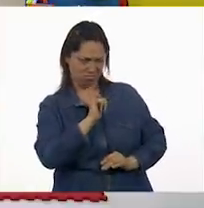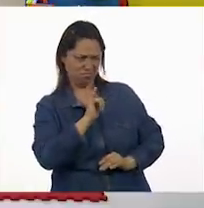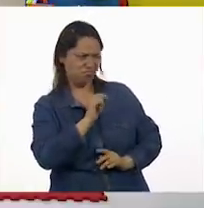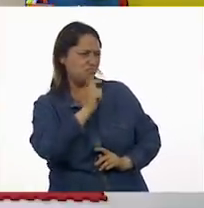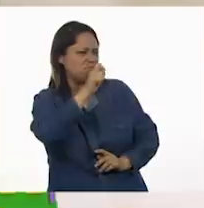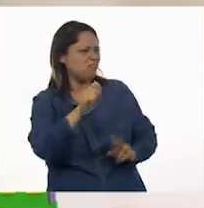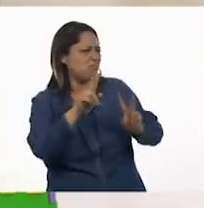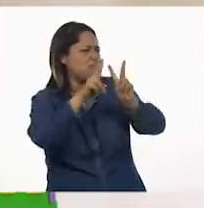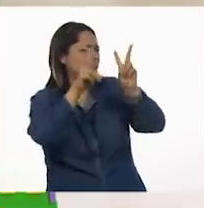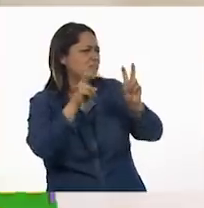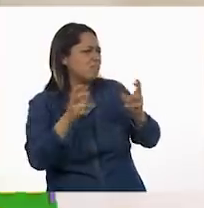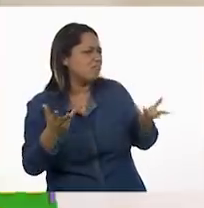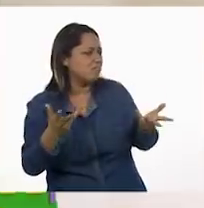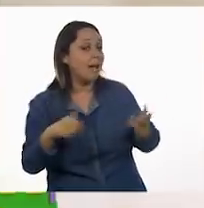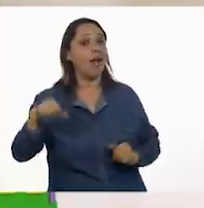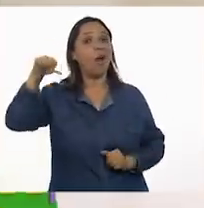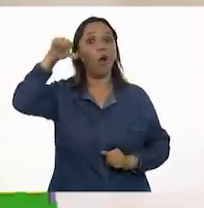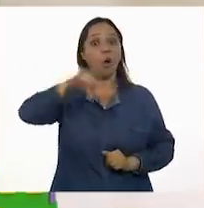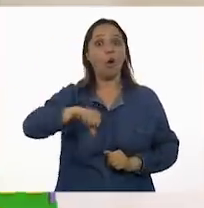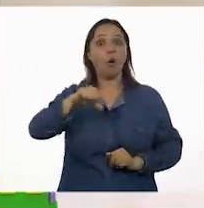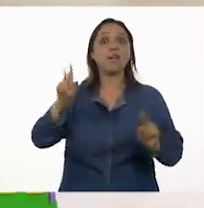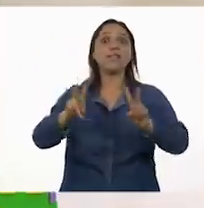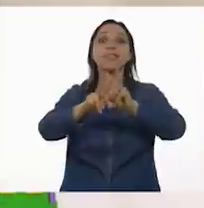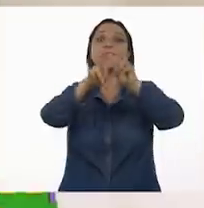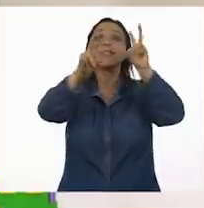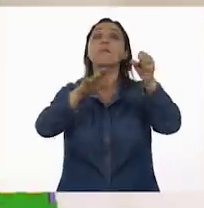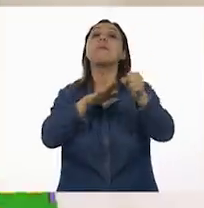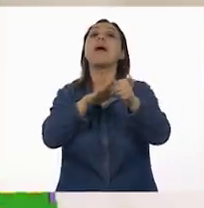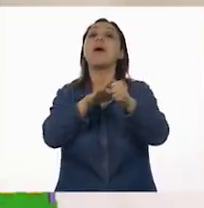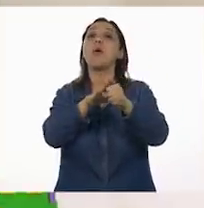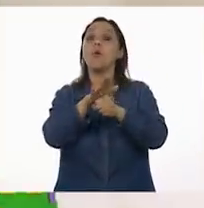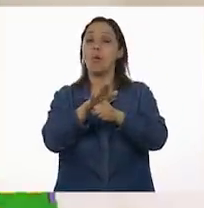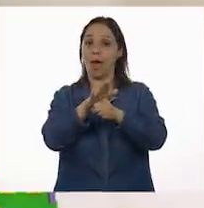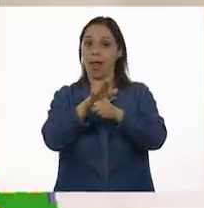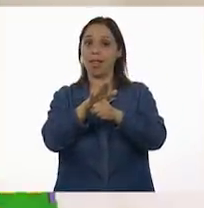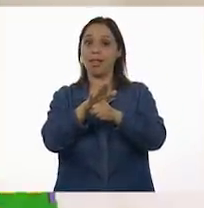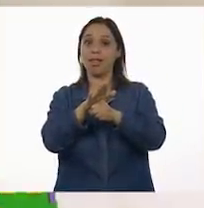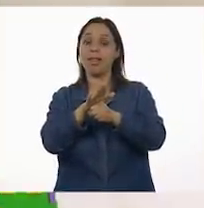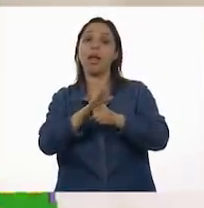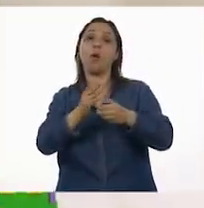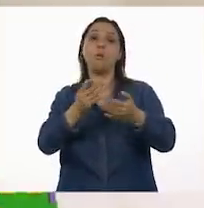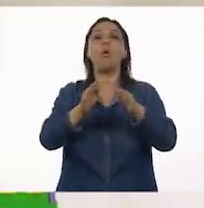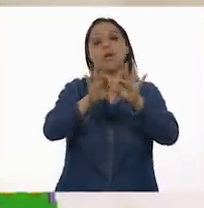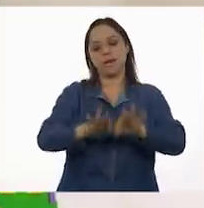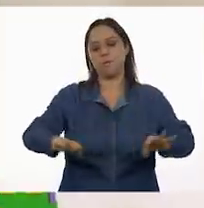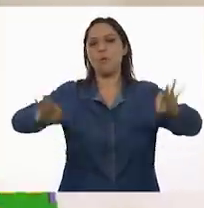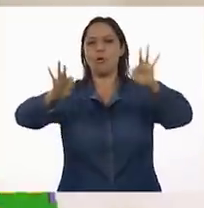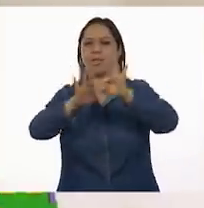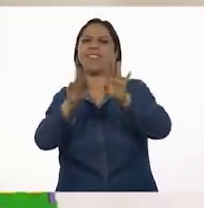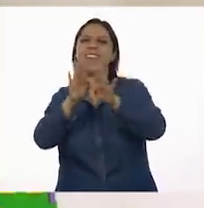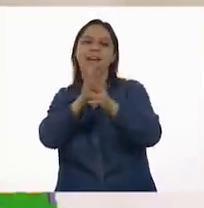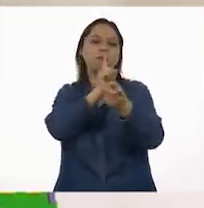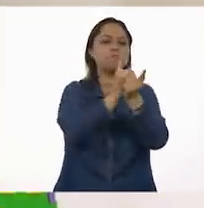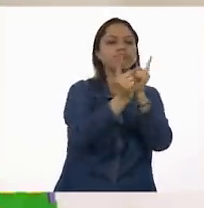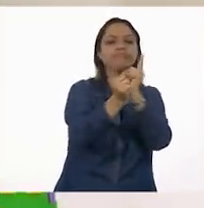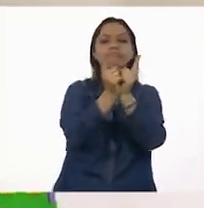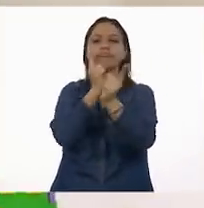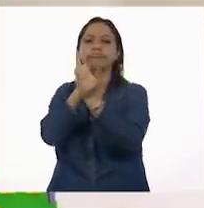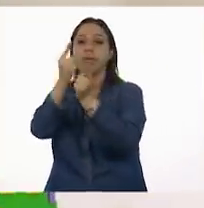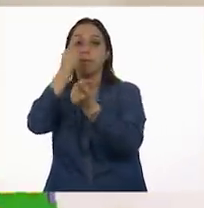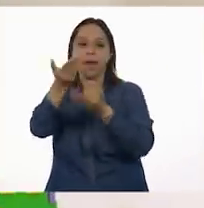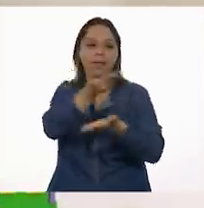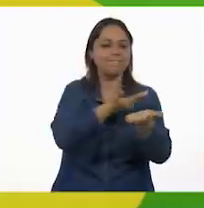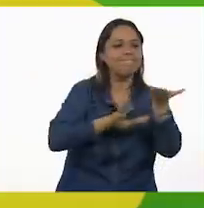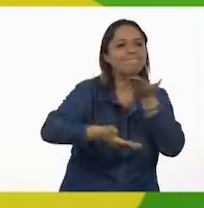es? El día de hoy veremos la importancia de establecer relaciones positivas de convivencia para jugar